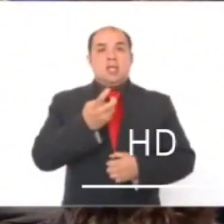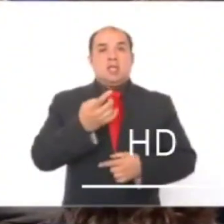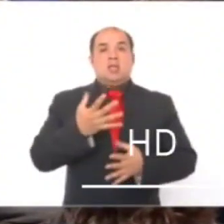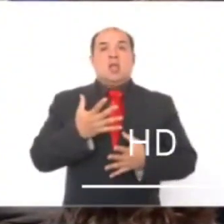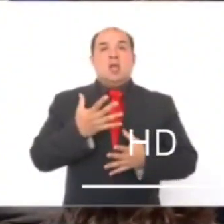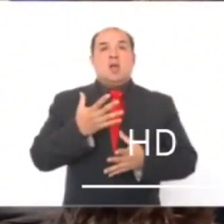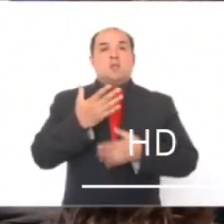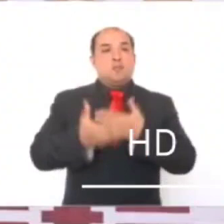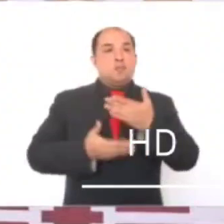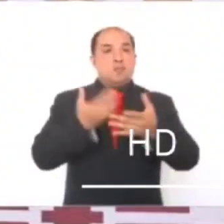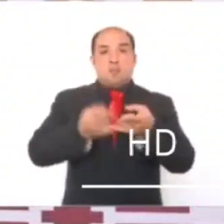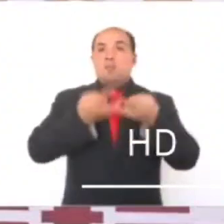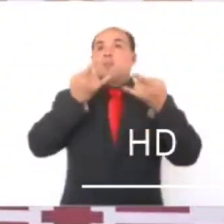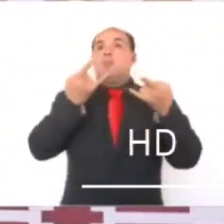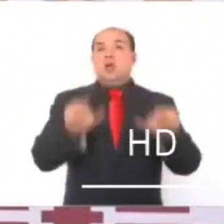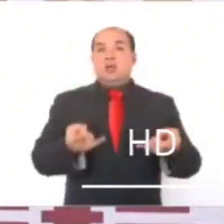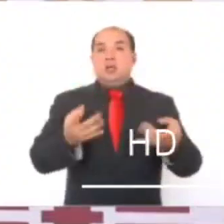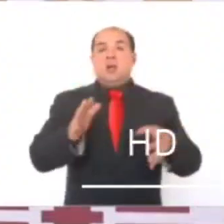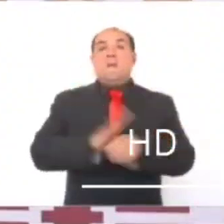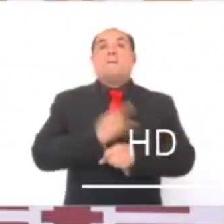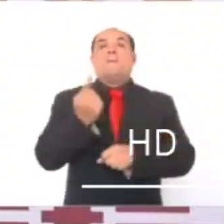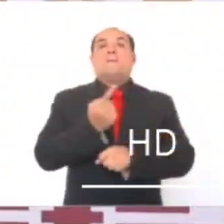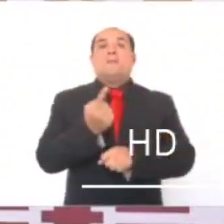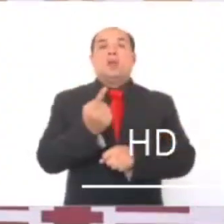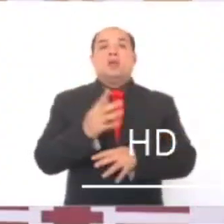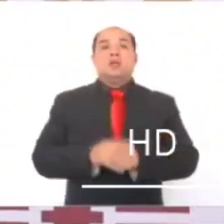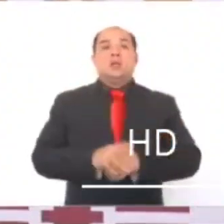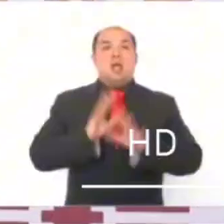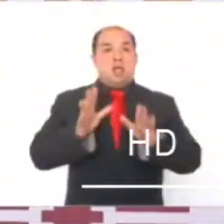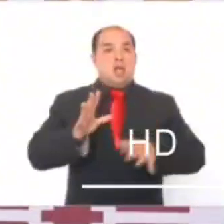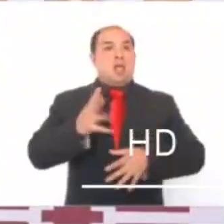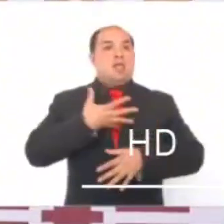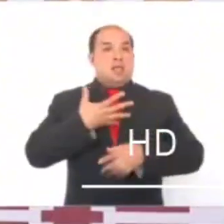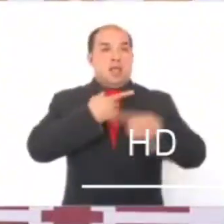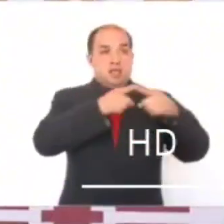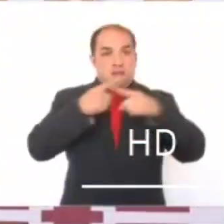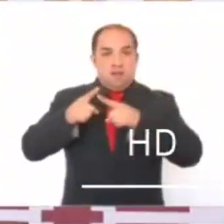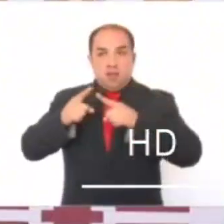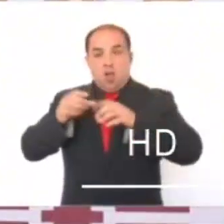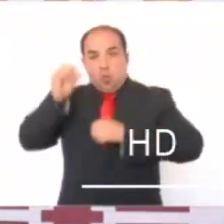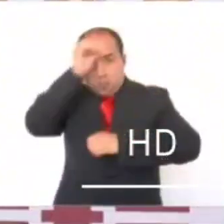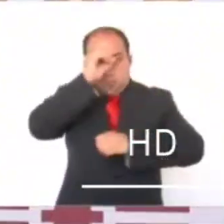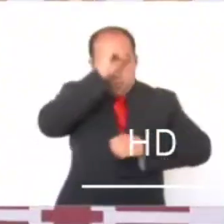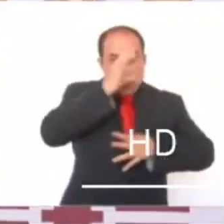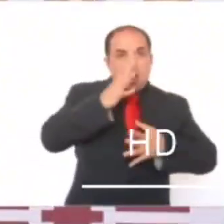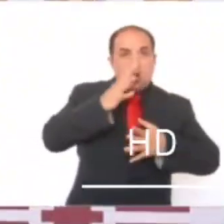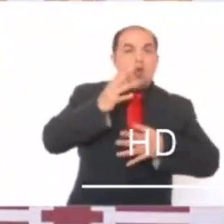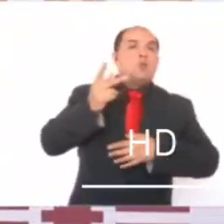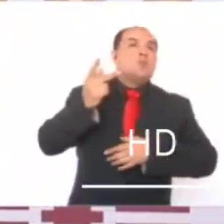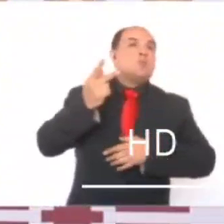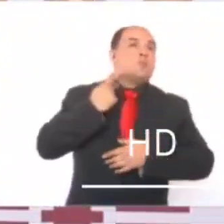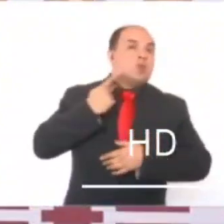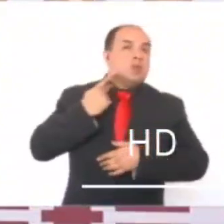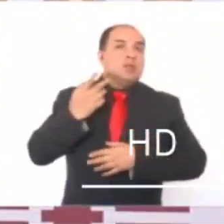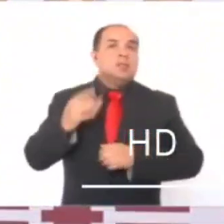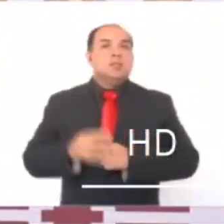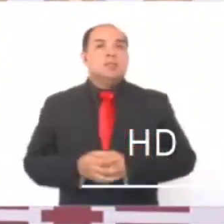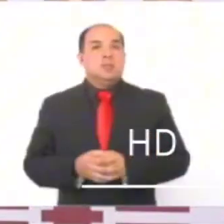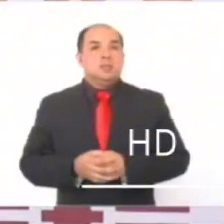muy importante, porque a pesar de que existen diferencias y posturas ideológicas y